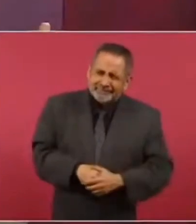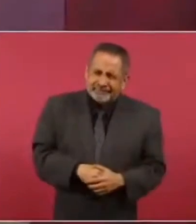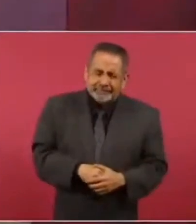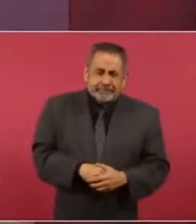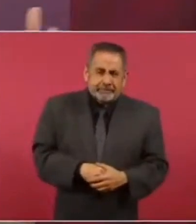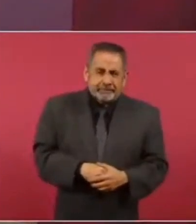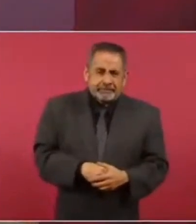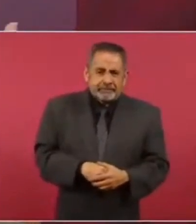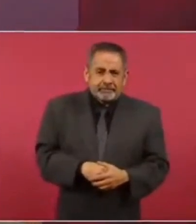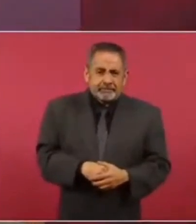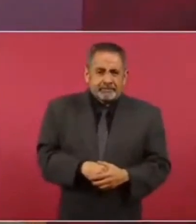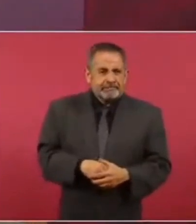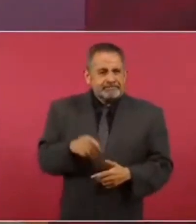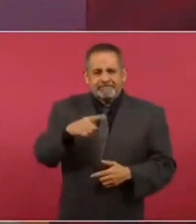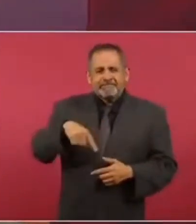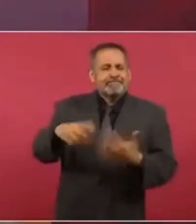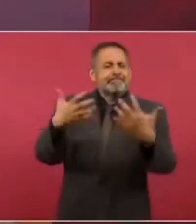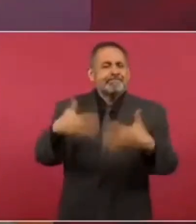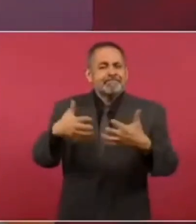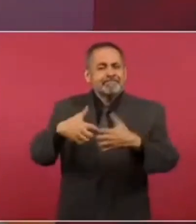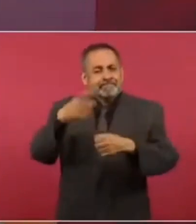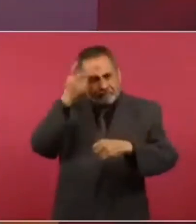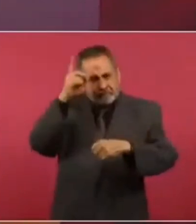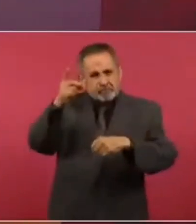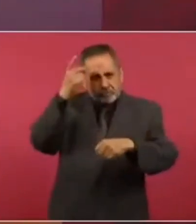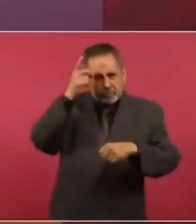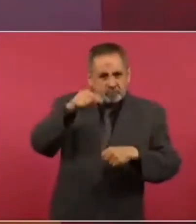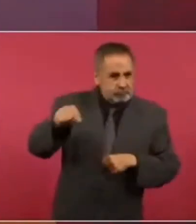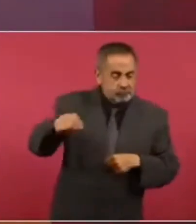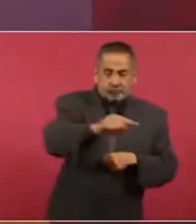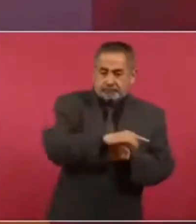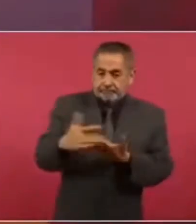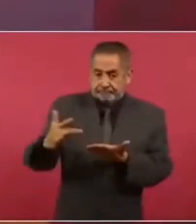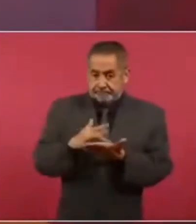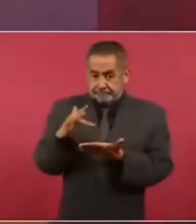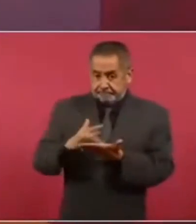cómo estos empresarios lo apoyaron en su campaña.